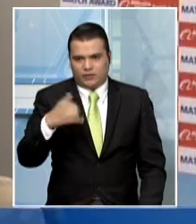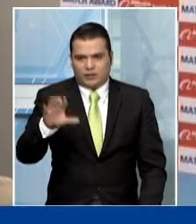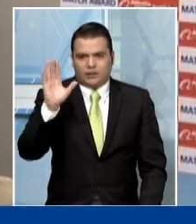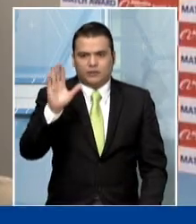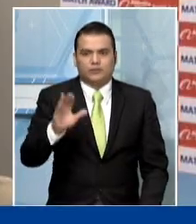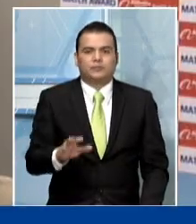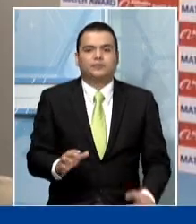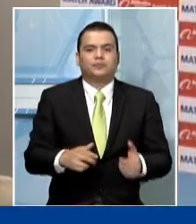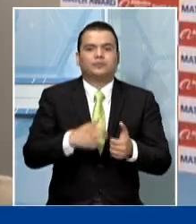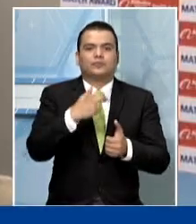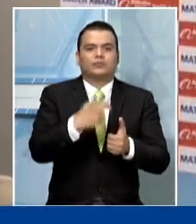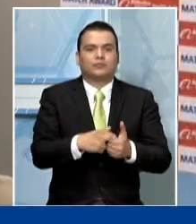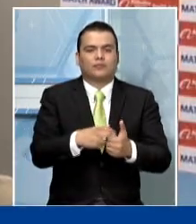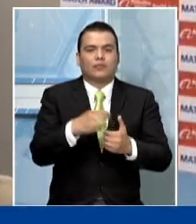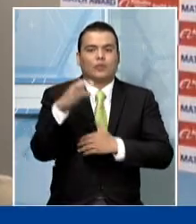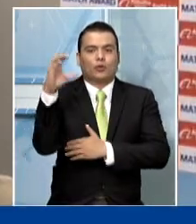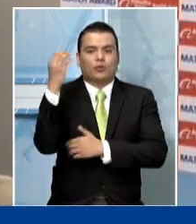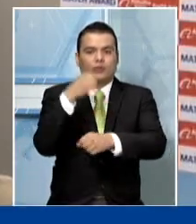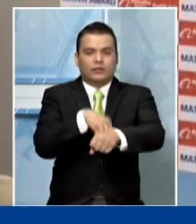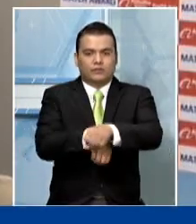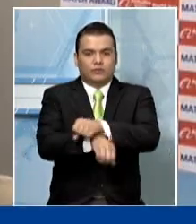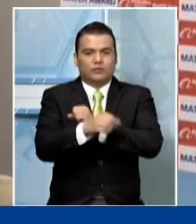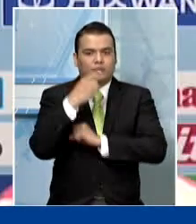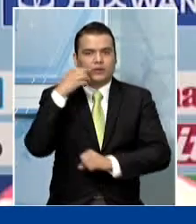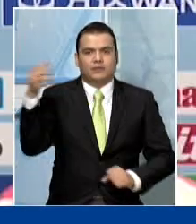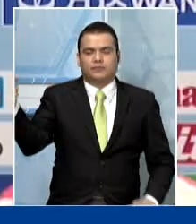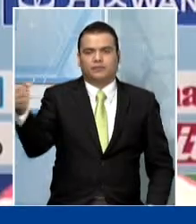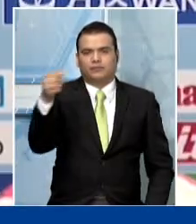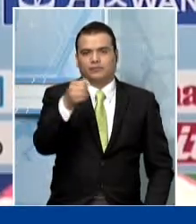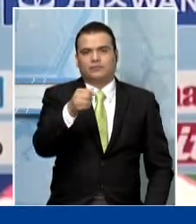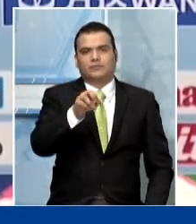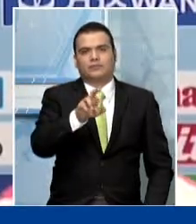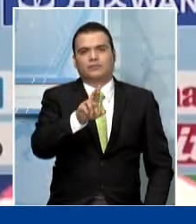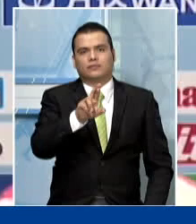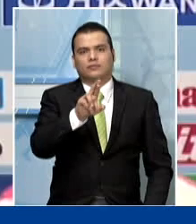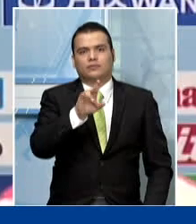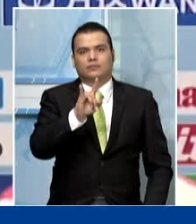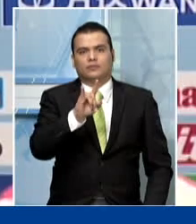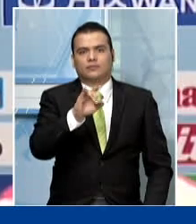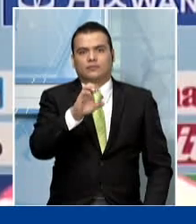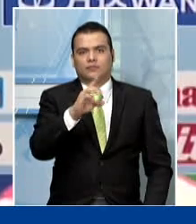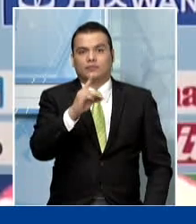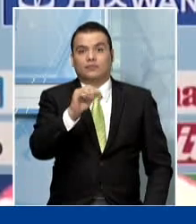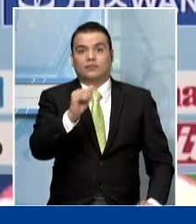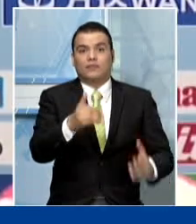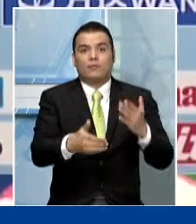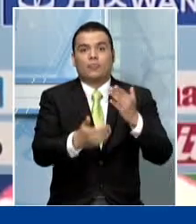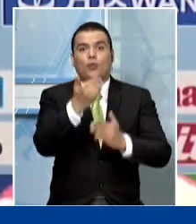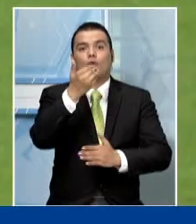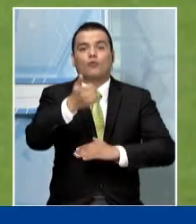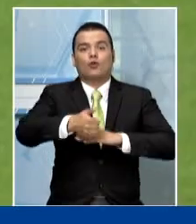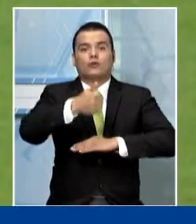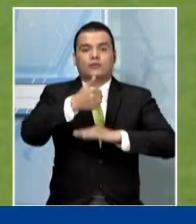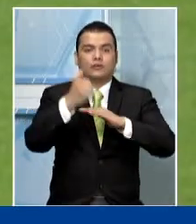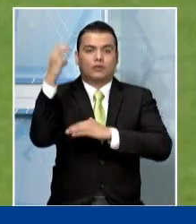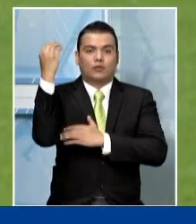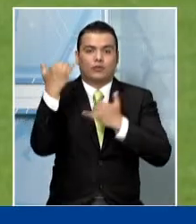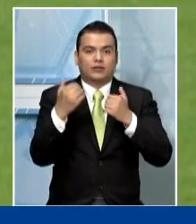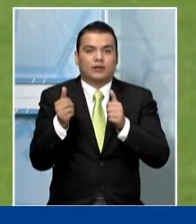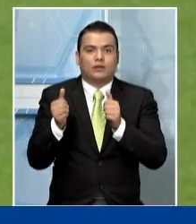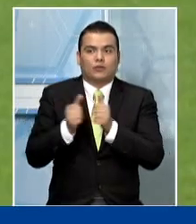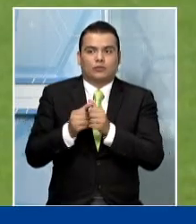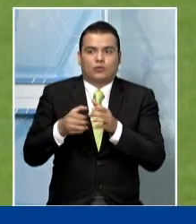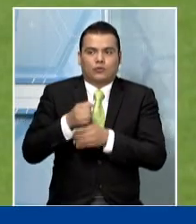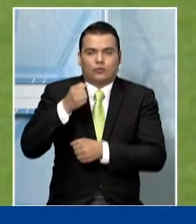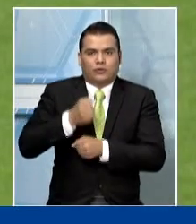la federación colombiana de fútbol presentará mañana el técnico reinaldo rueda como nuevo orientador de la selección nacional de mayores ruedas estará acompañado por